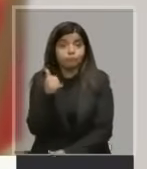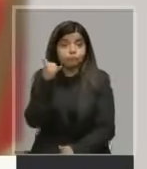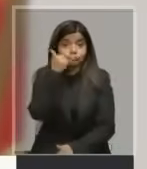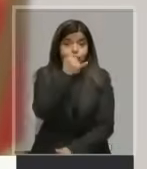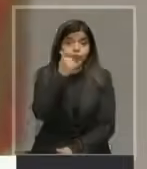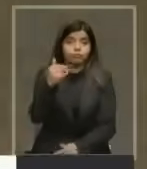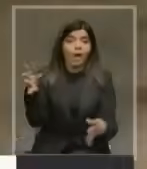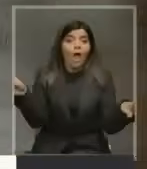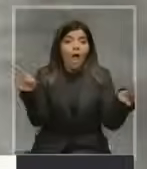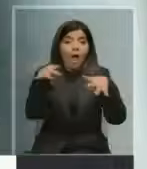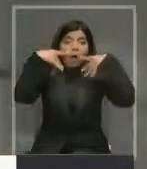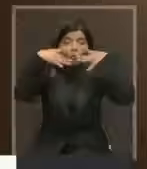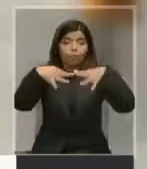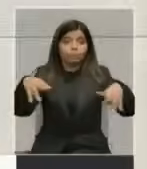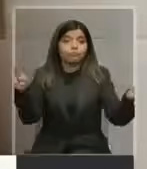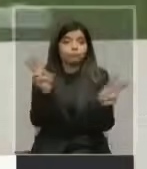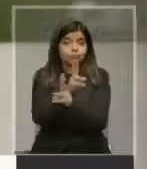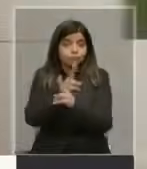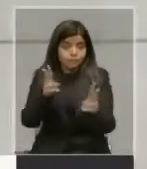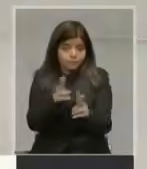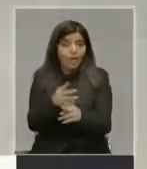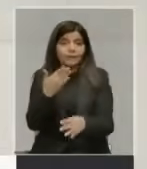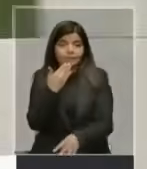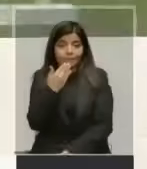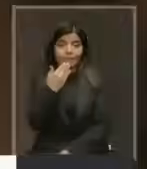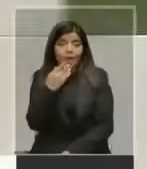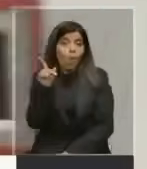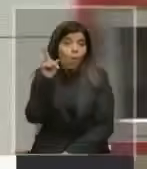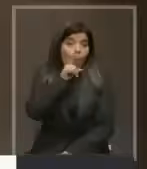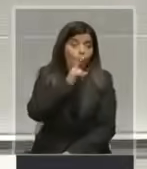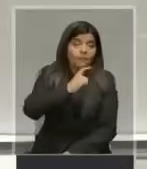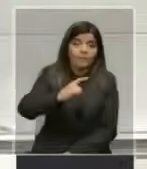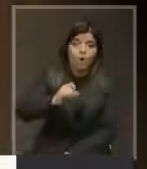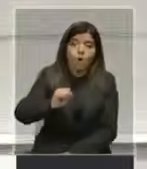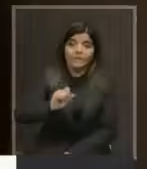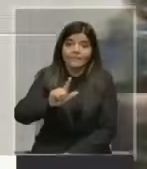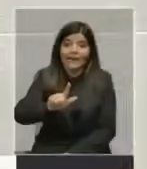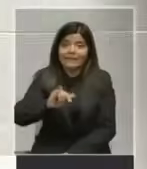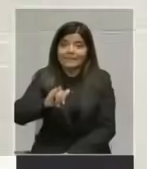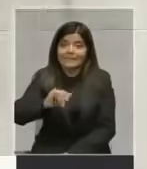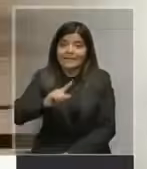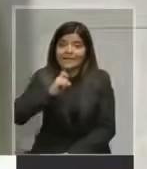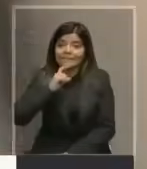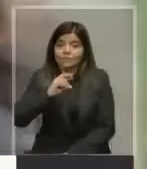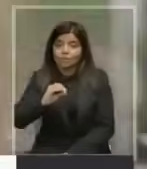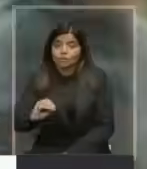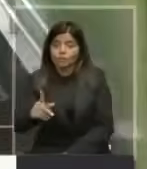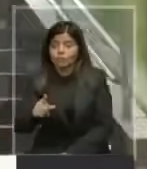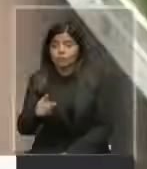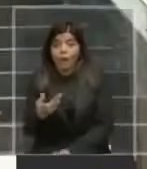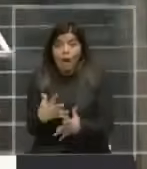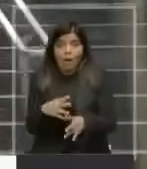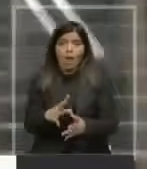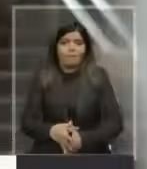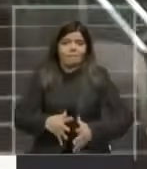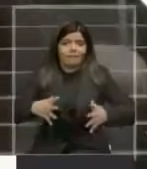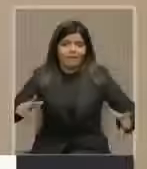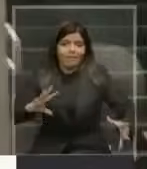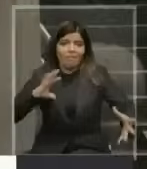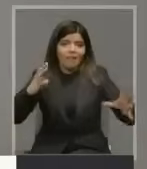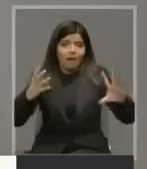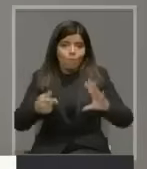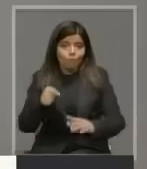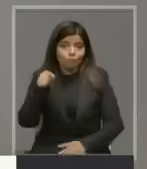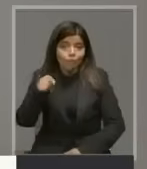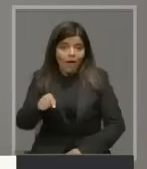acondicionado incluidos. Su destino final, Calicanto, estación que se convertirá en una de las más grandes del mundo. Va a ser